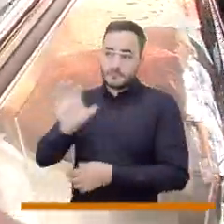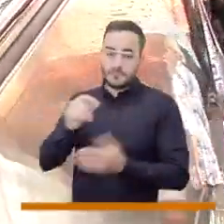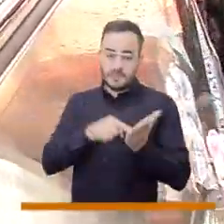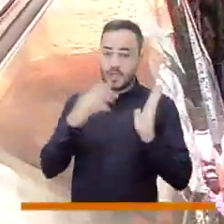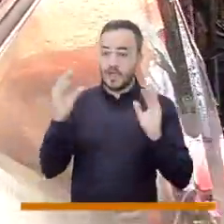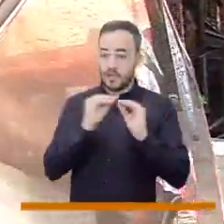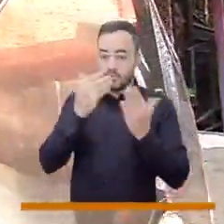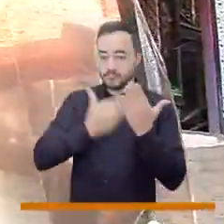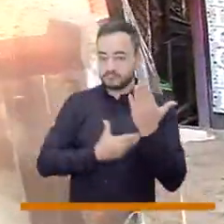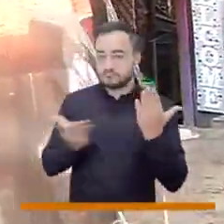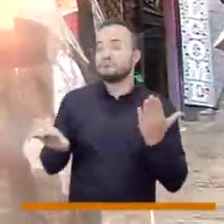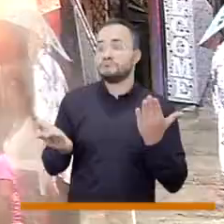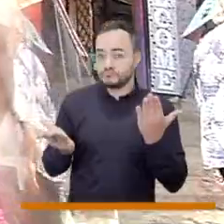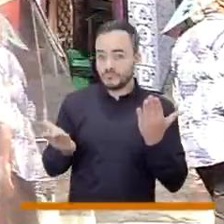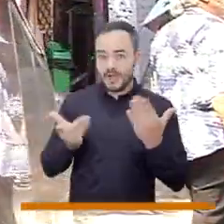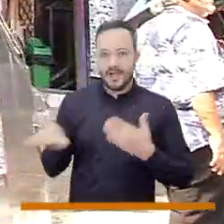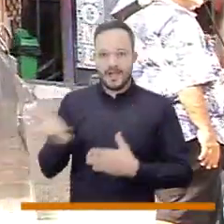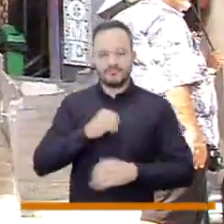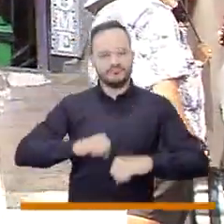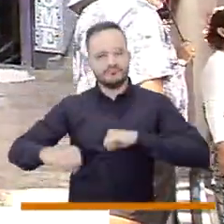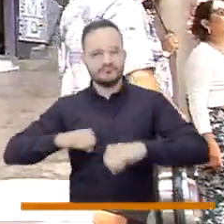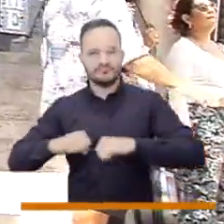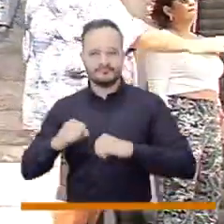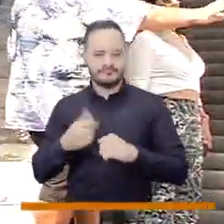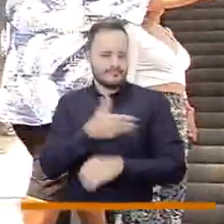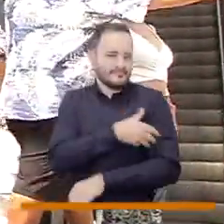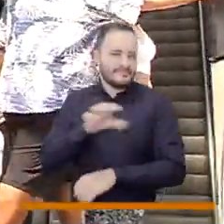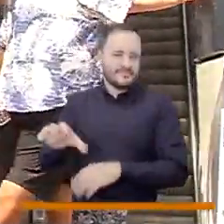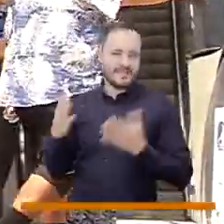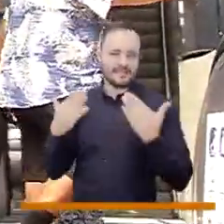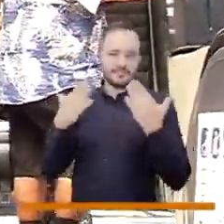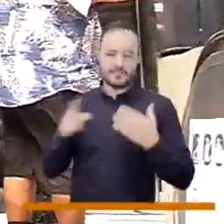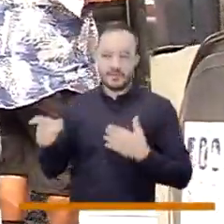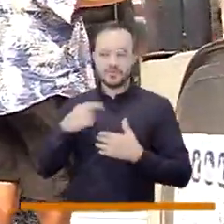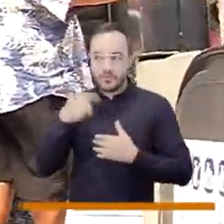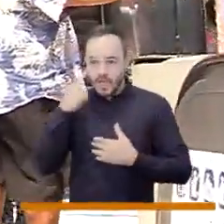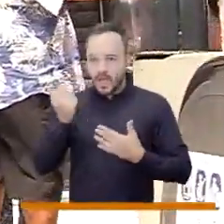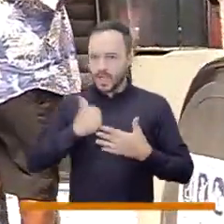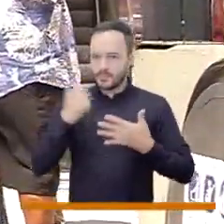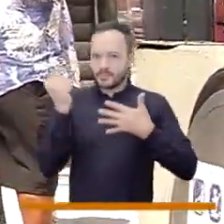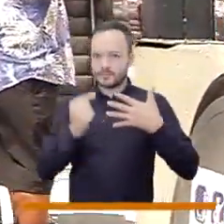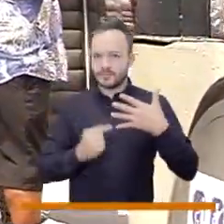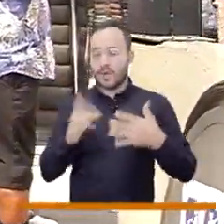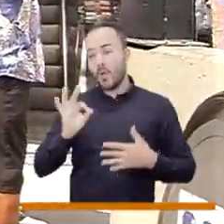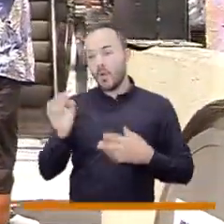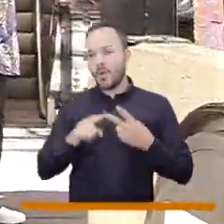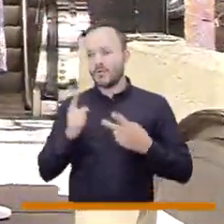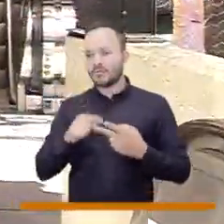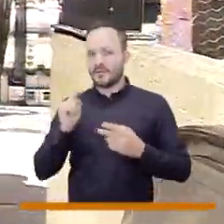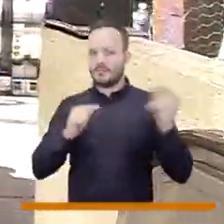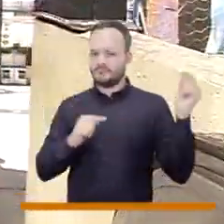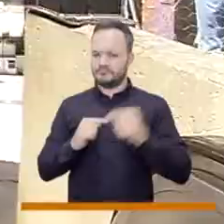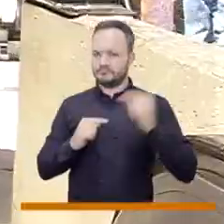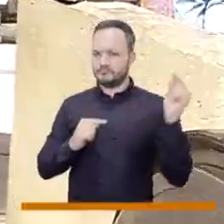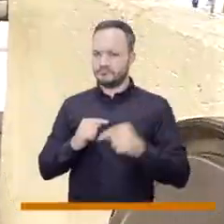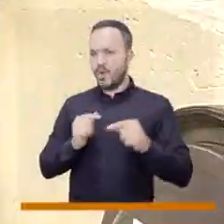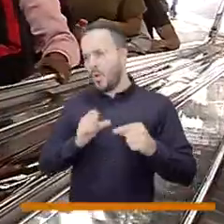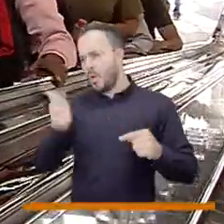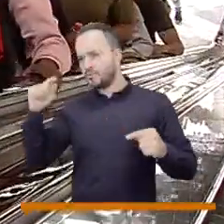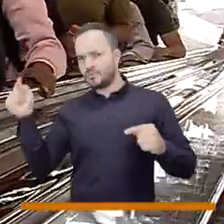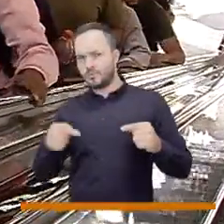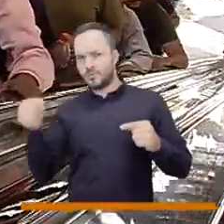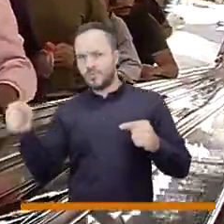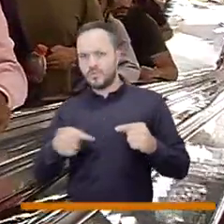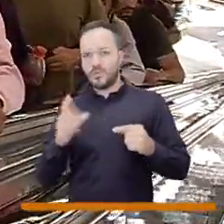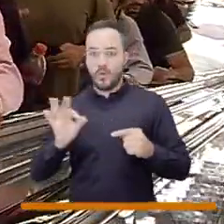de empoderarlos a ellos de su territorio y de cómo pueden gestionar mejor esos flujos turísticos, identificar nuevas rutas de acceso y